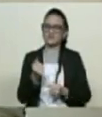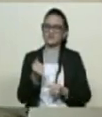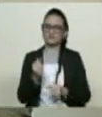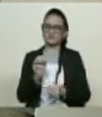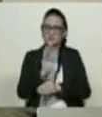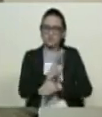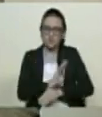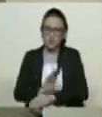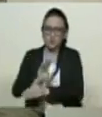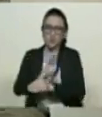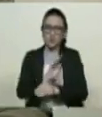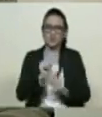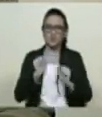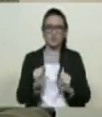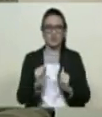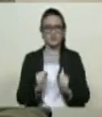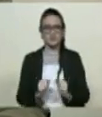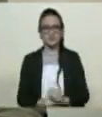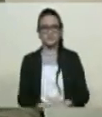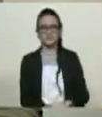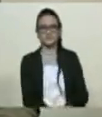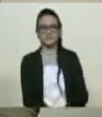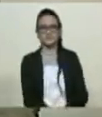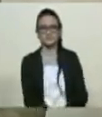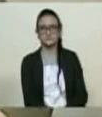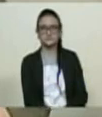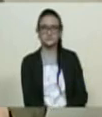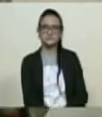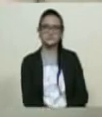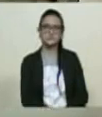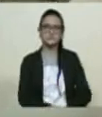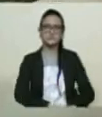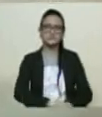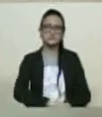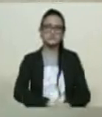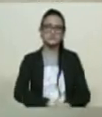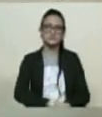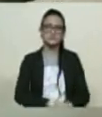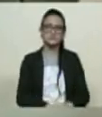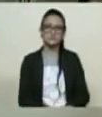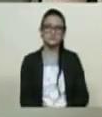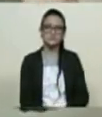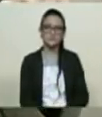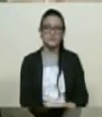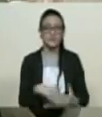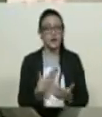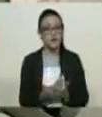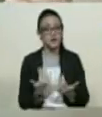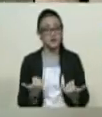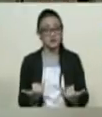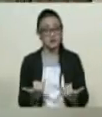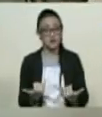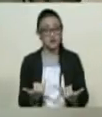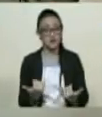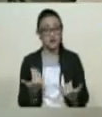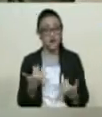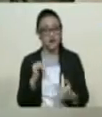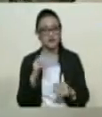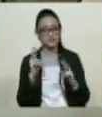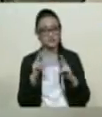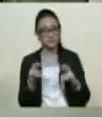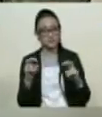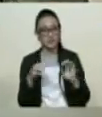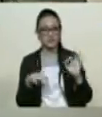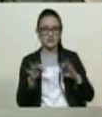blindado. Al día de hoy contamos con, hemos hablado solamente de 13 auditorías, pero